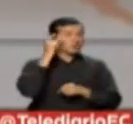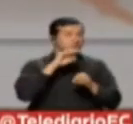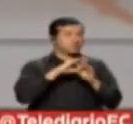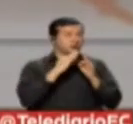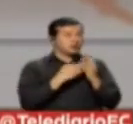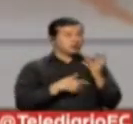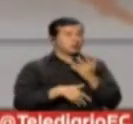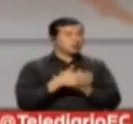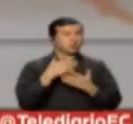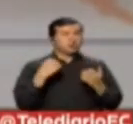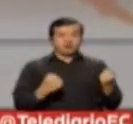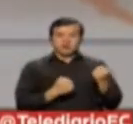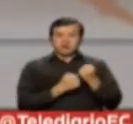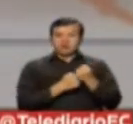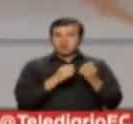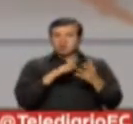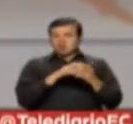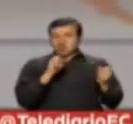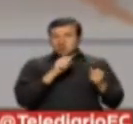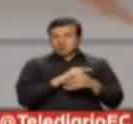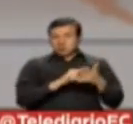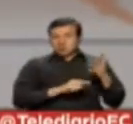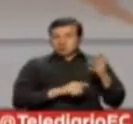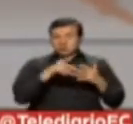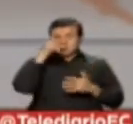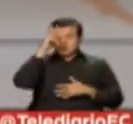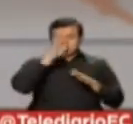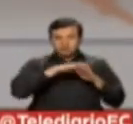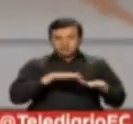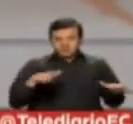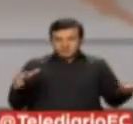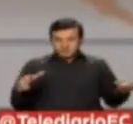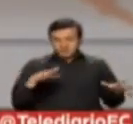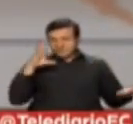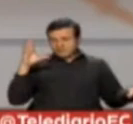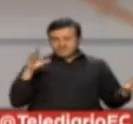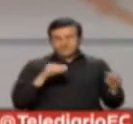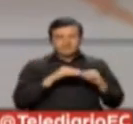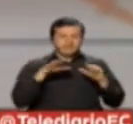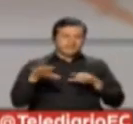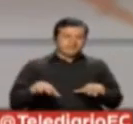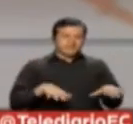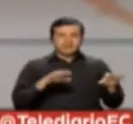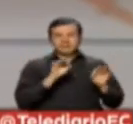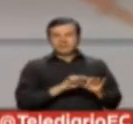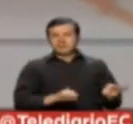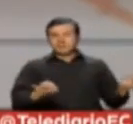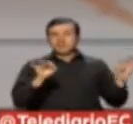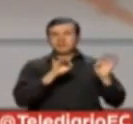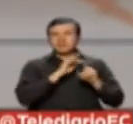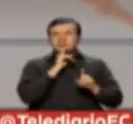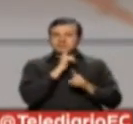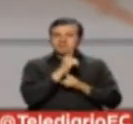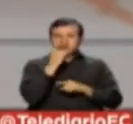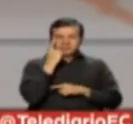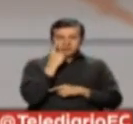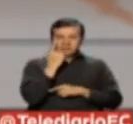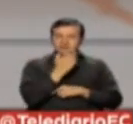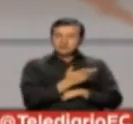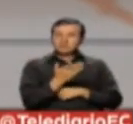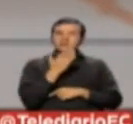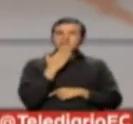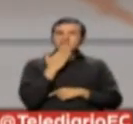familia está fortaleciendo el entendimiento entre docentes y estudiantes es una actividad muy dinámica muy importante es conocida en el